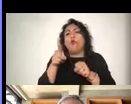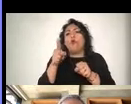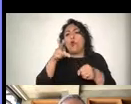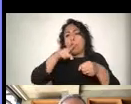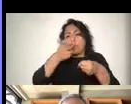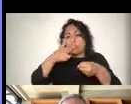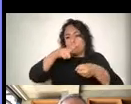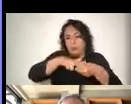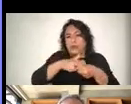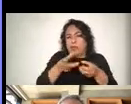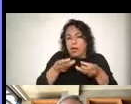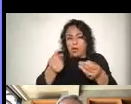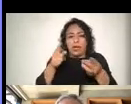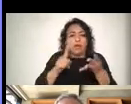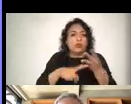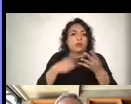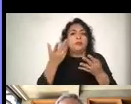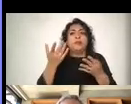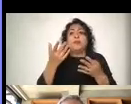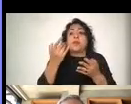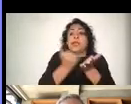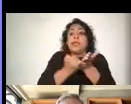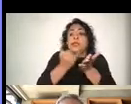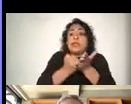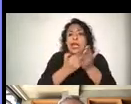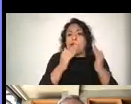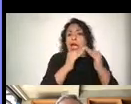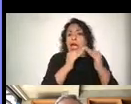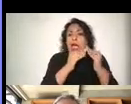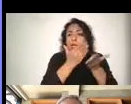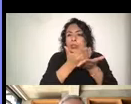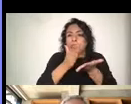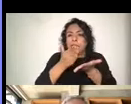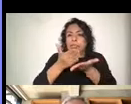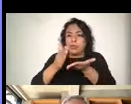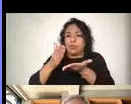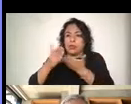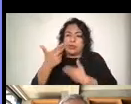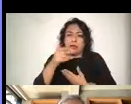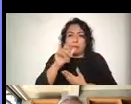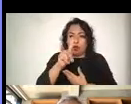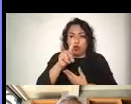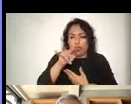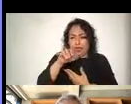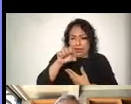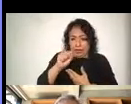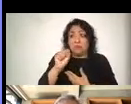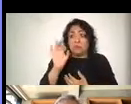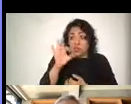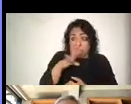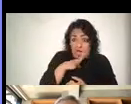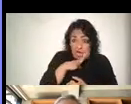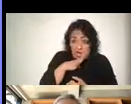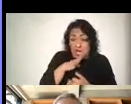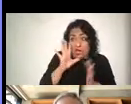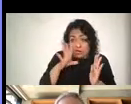médicos, intereses de hipotecas, si las tenemos, la parte de intereses, no el pago de